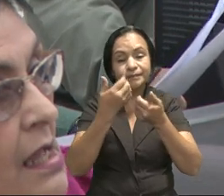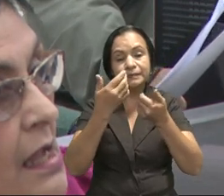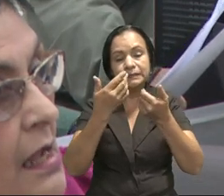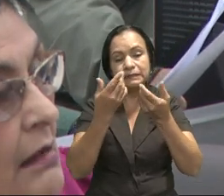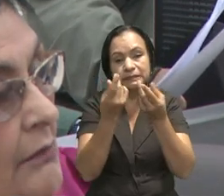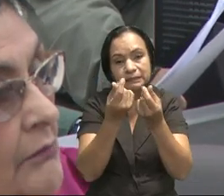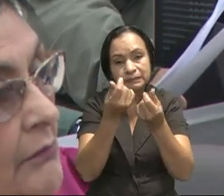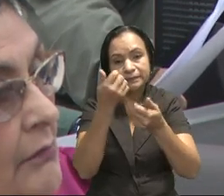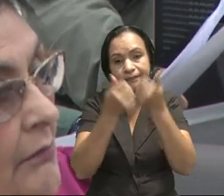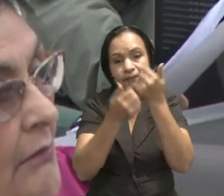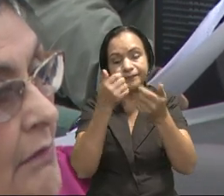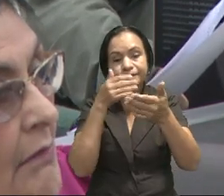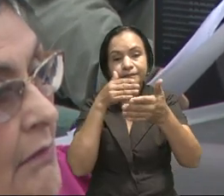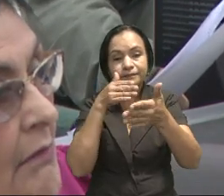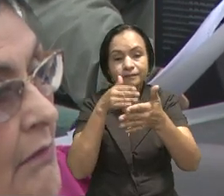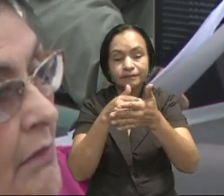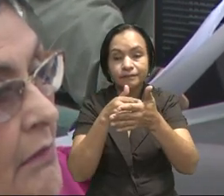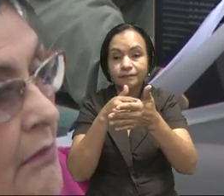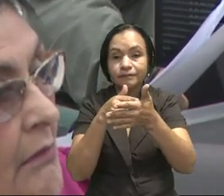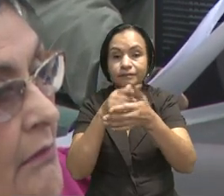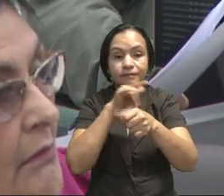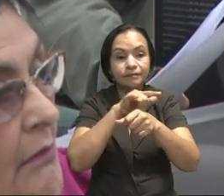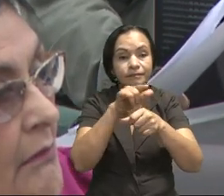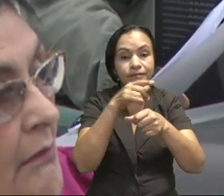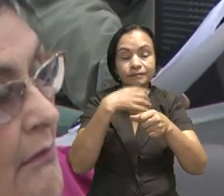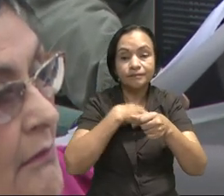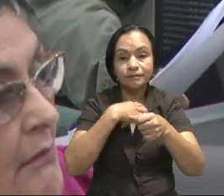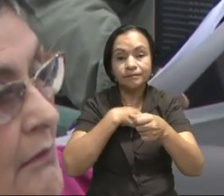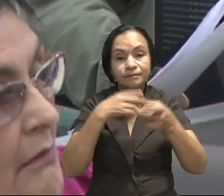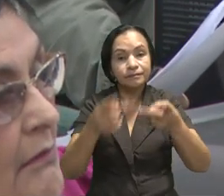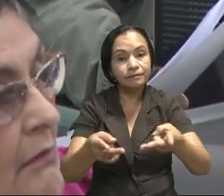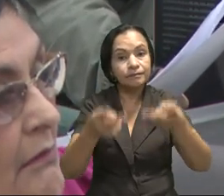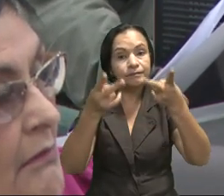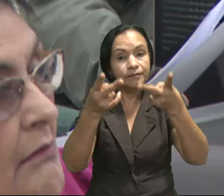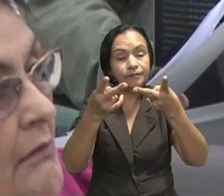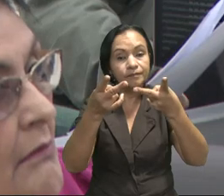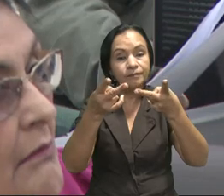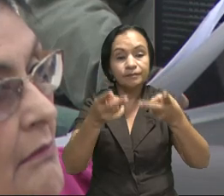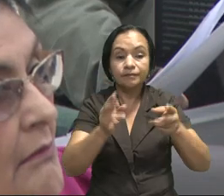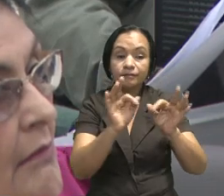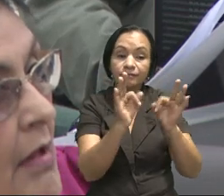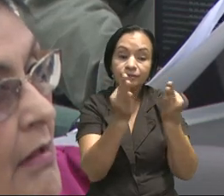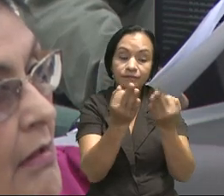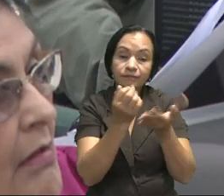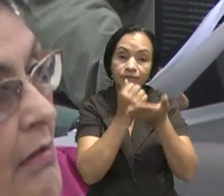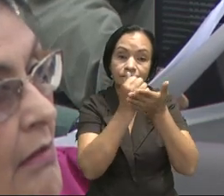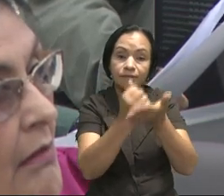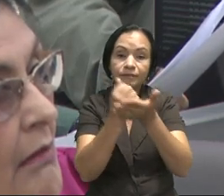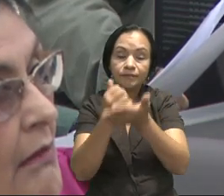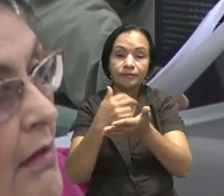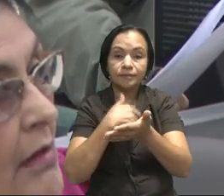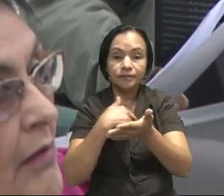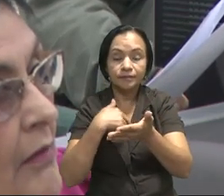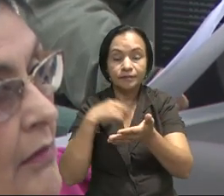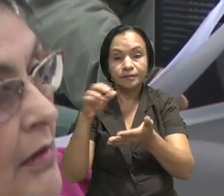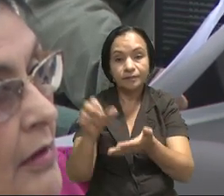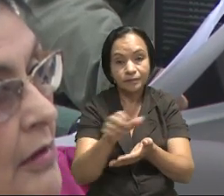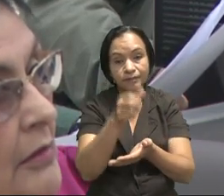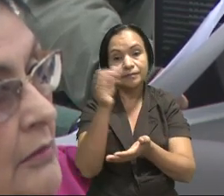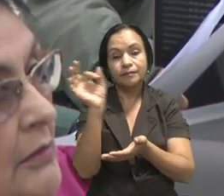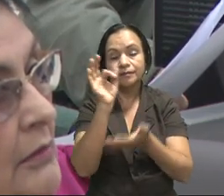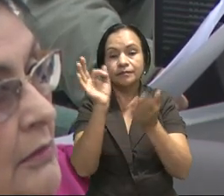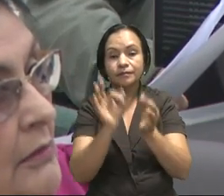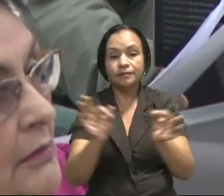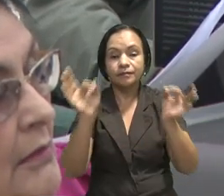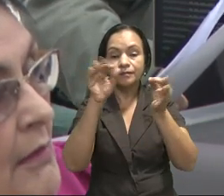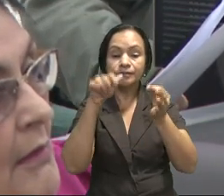limitan considerablemente la obtención de recursos necesarios para su subsistencia y sostén de su familia, siendo esta otra de las razones que